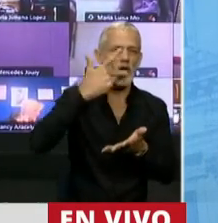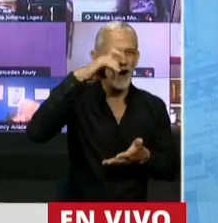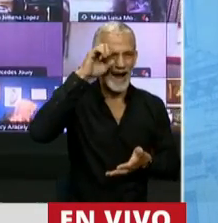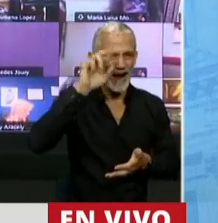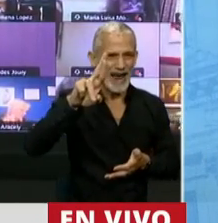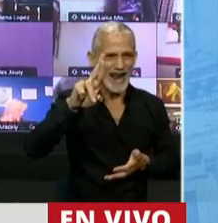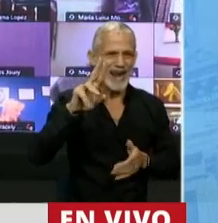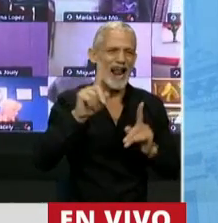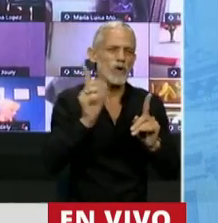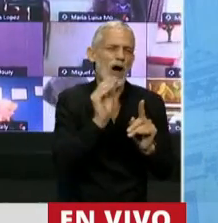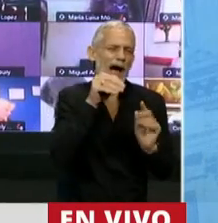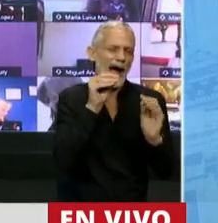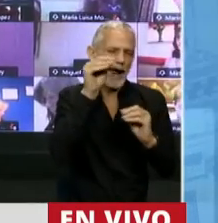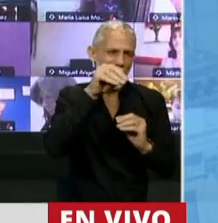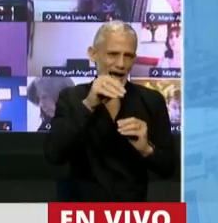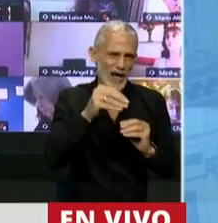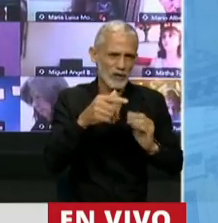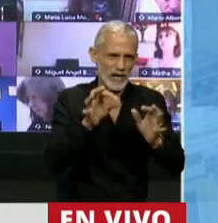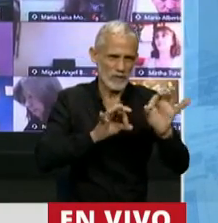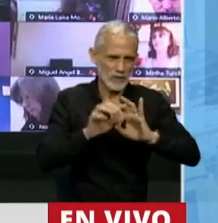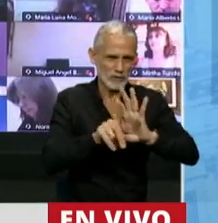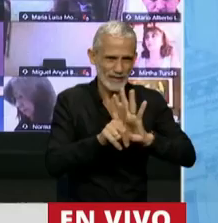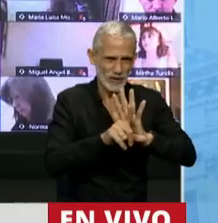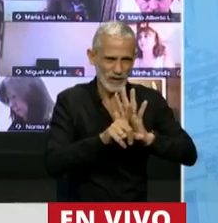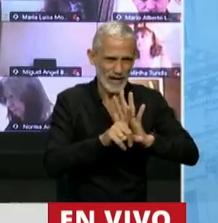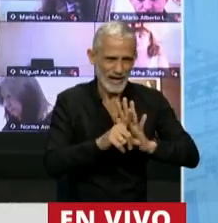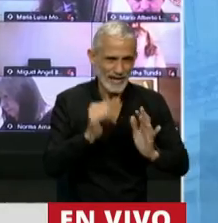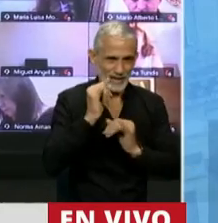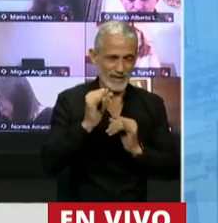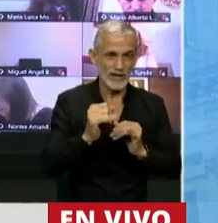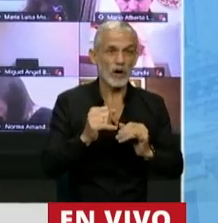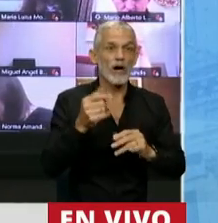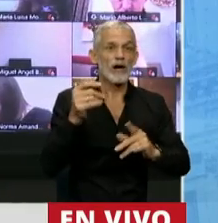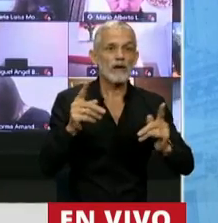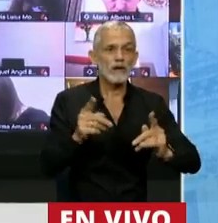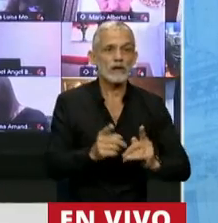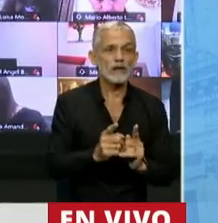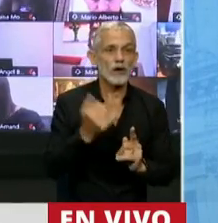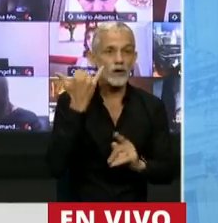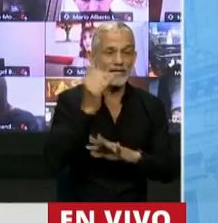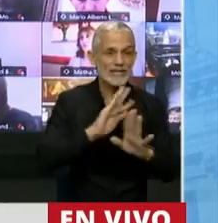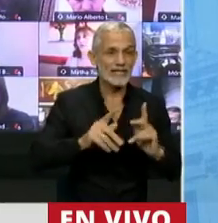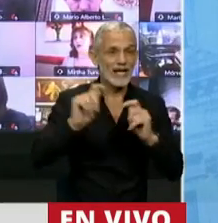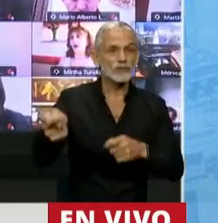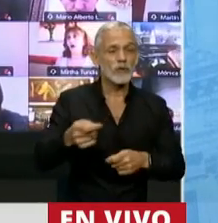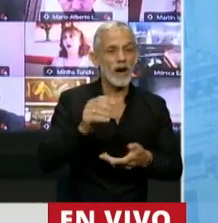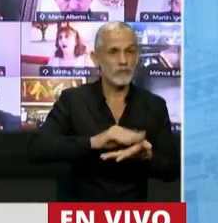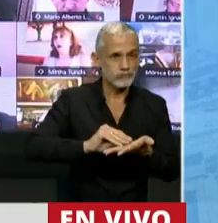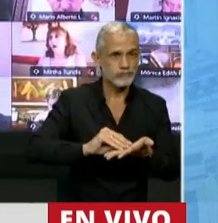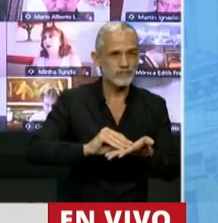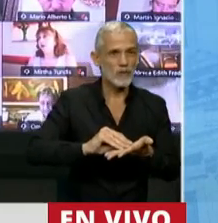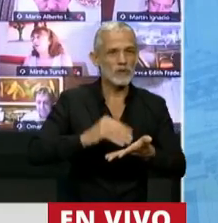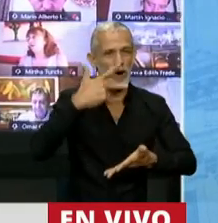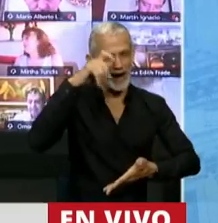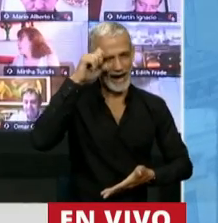Heller haga algunos agregados a lo que hemos dicho acá recién. Así que, dicho esto, le paso la palabra al